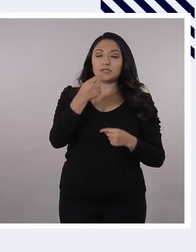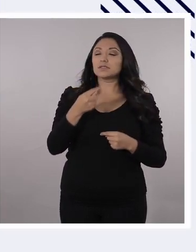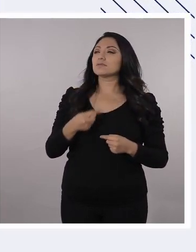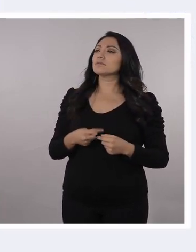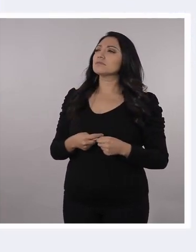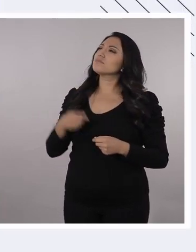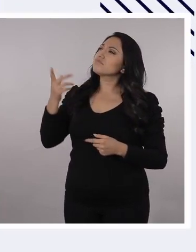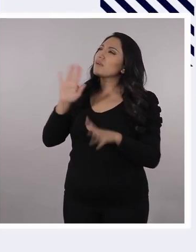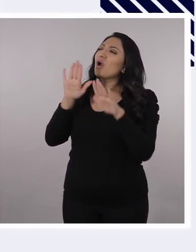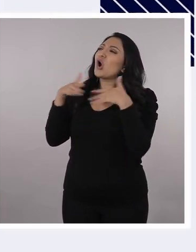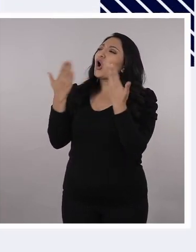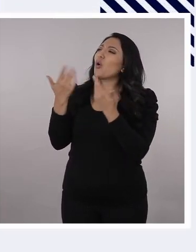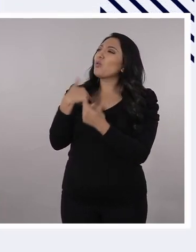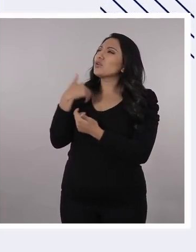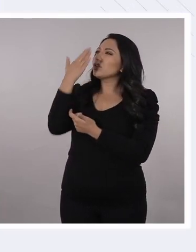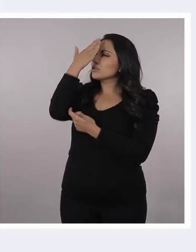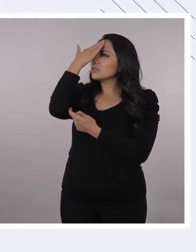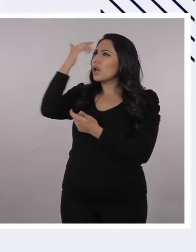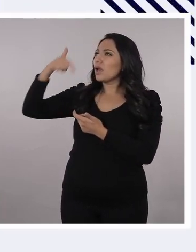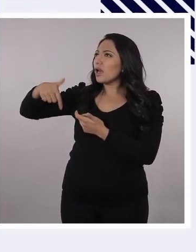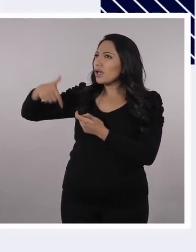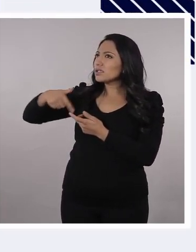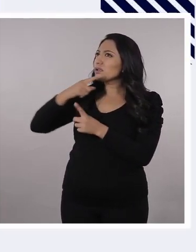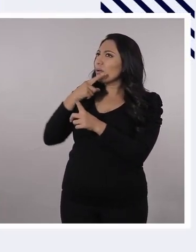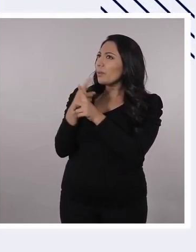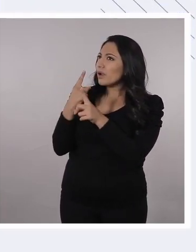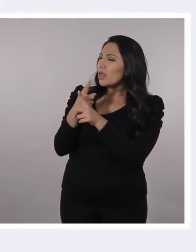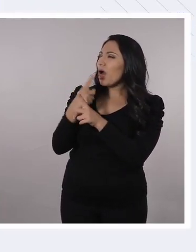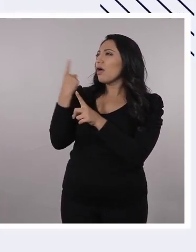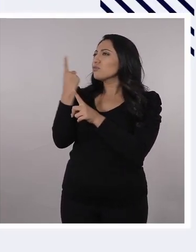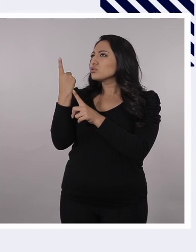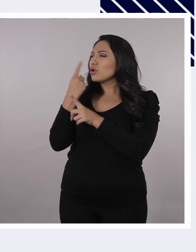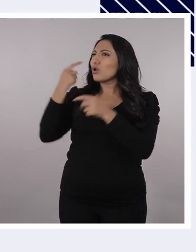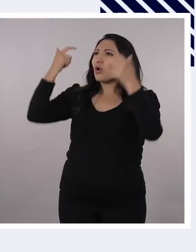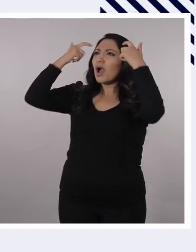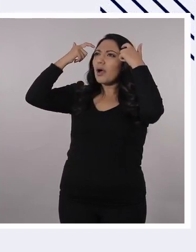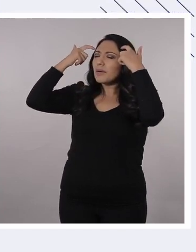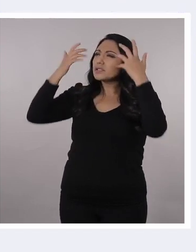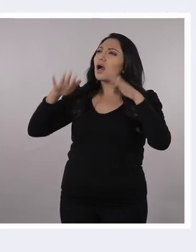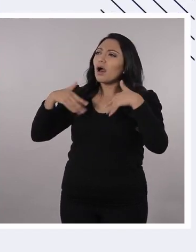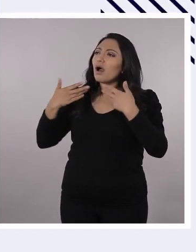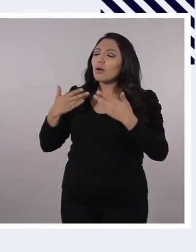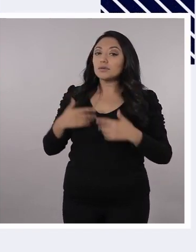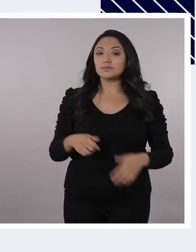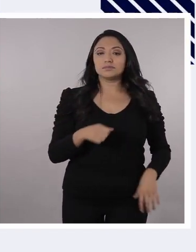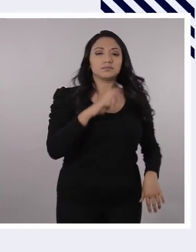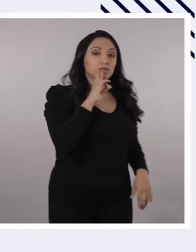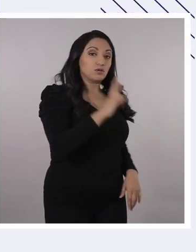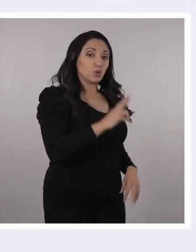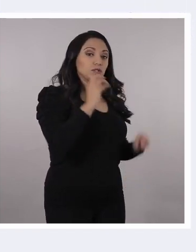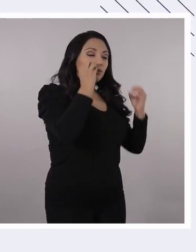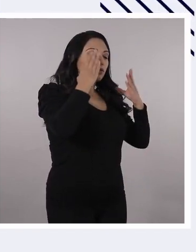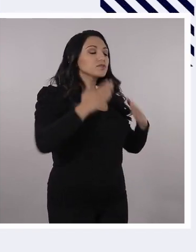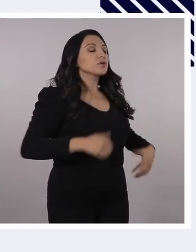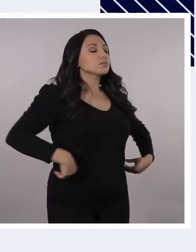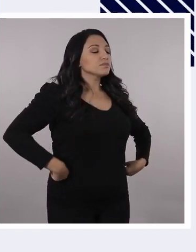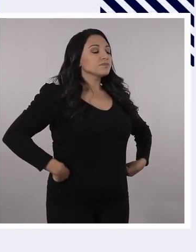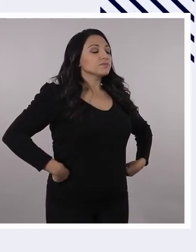dice: ¿cómo sé que esto no está pasando solamente en mi cabeza? A lo que Dumbledore le